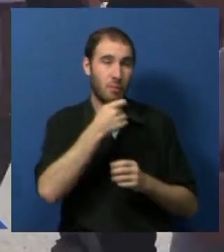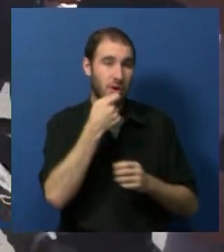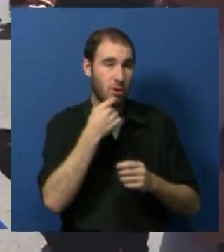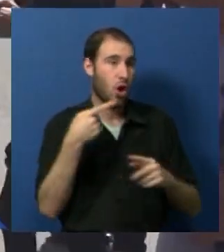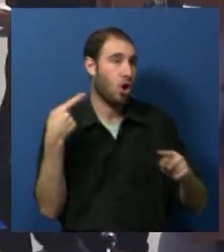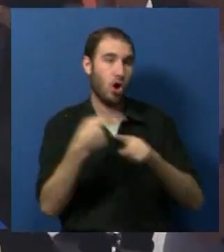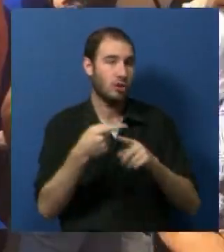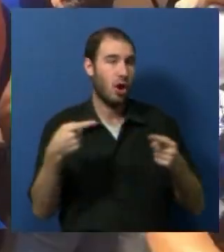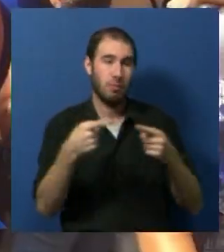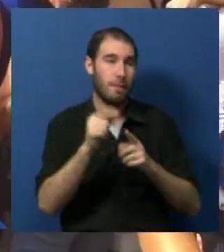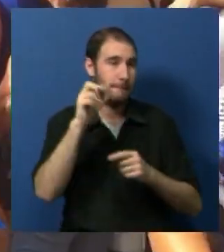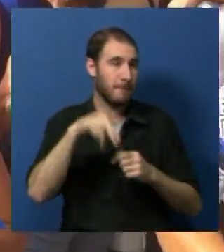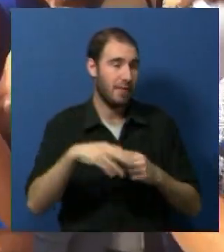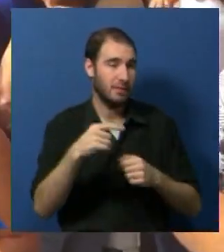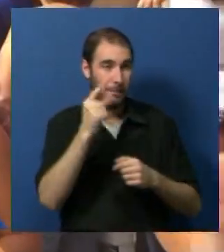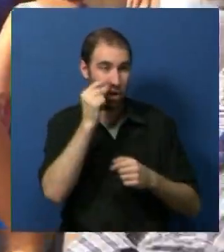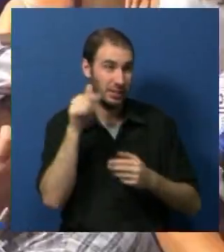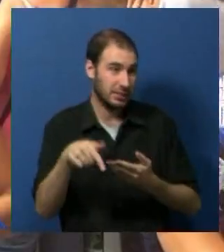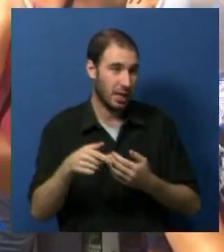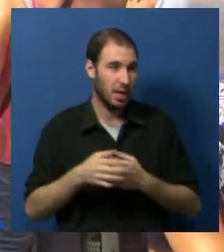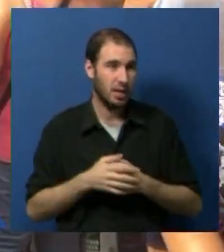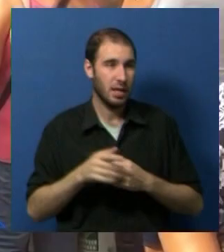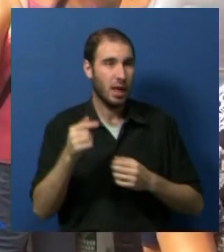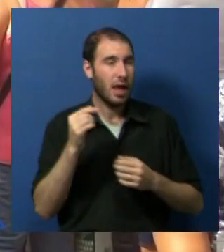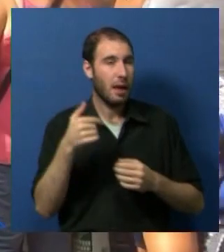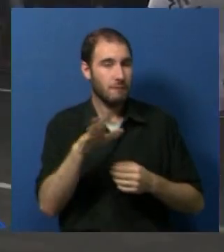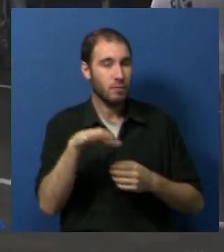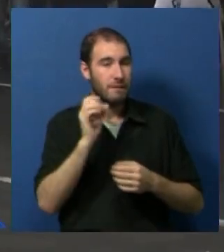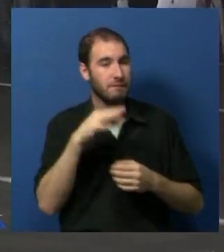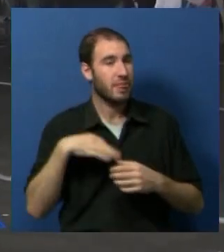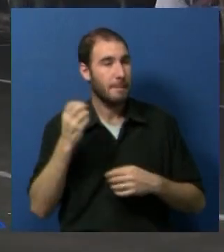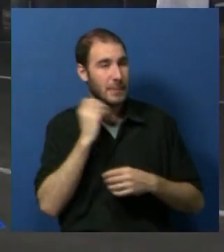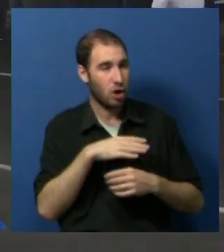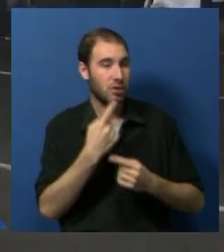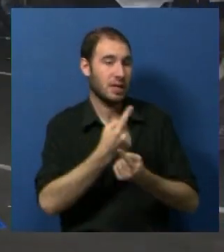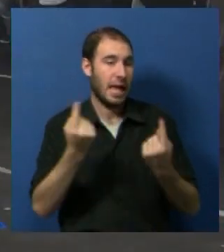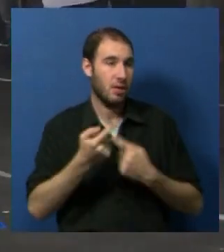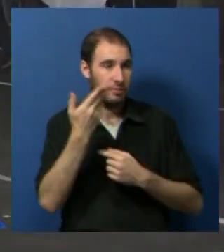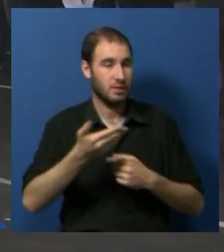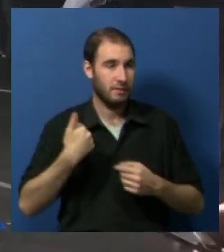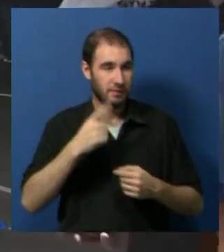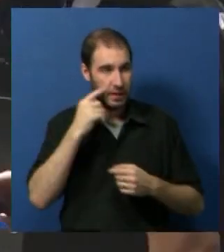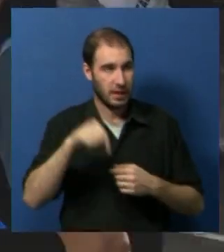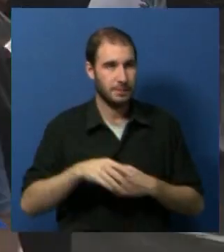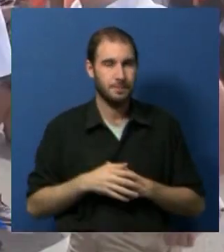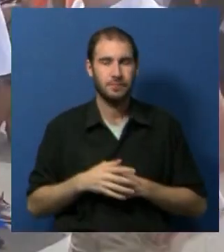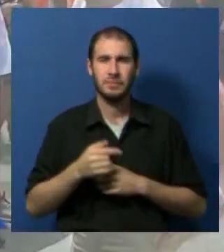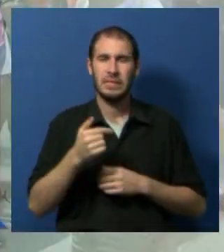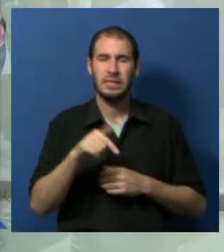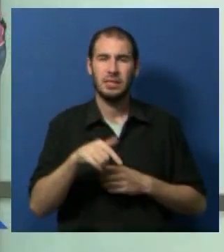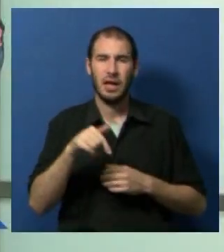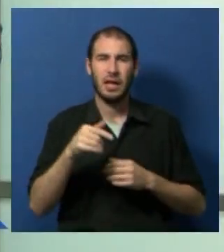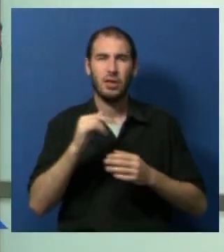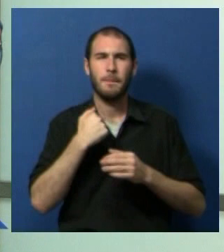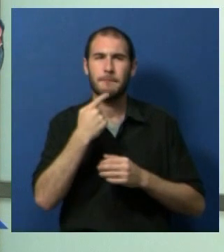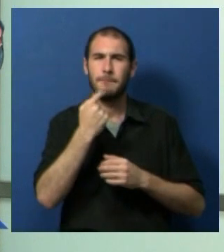en contra del objetivo de la política, que es perseguir, mejorar la calidad de vida de cada uno de los ciudadanos. Senador Cobos, en esta línea